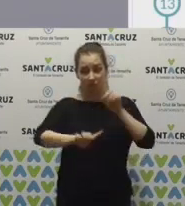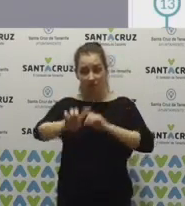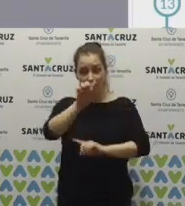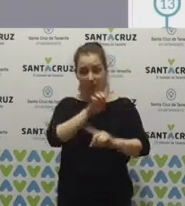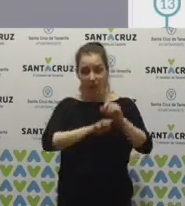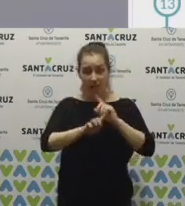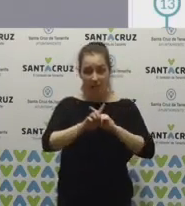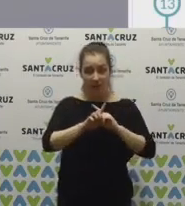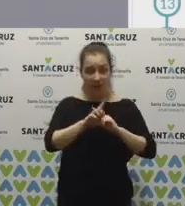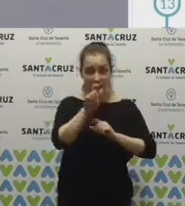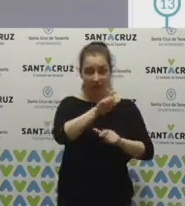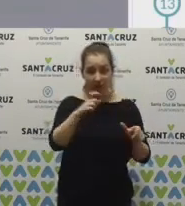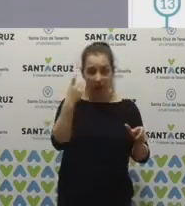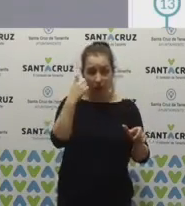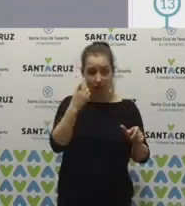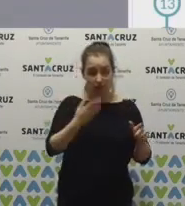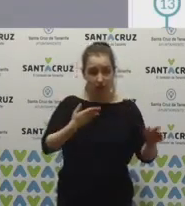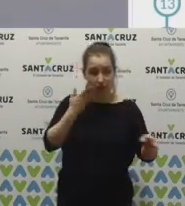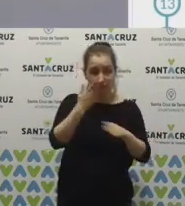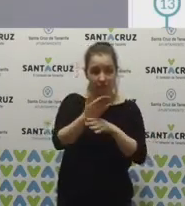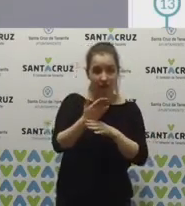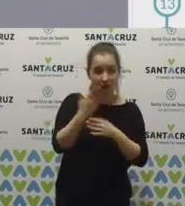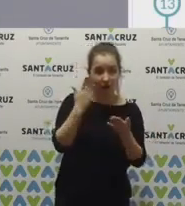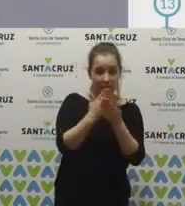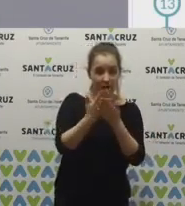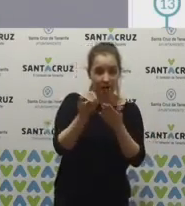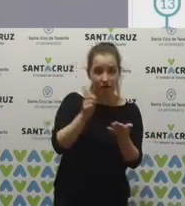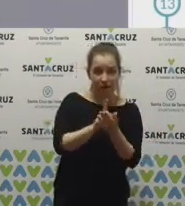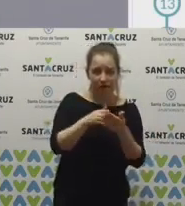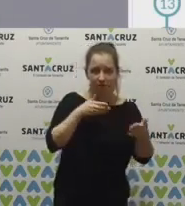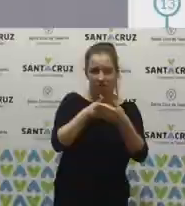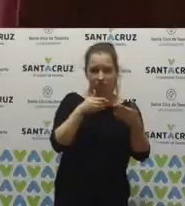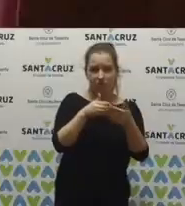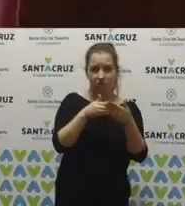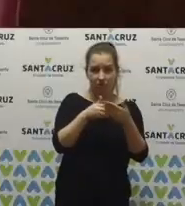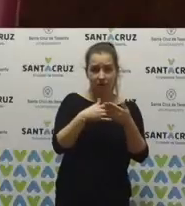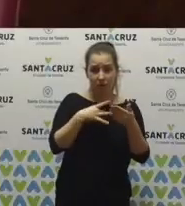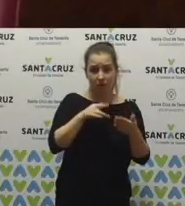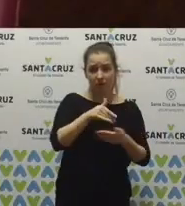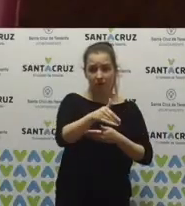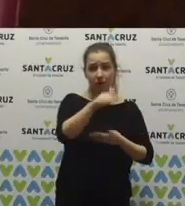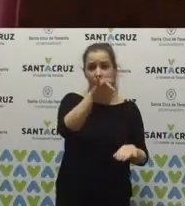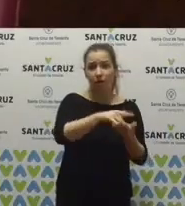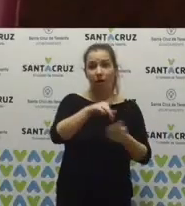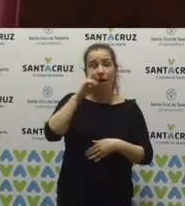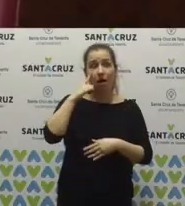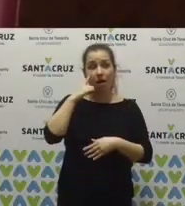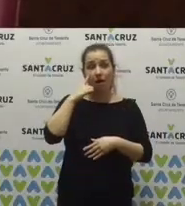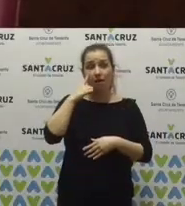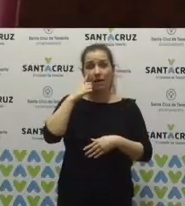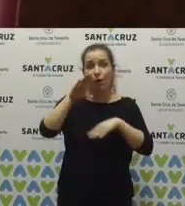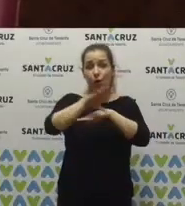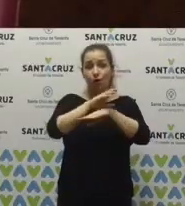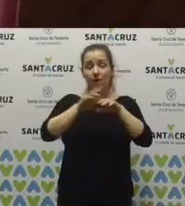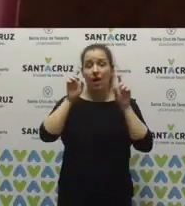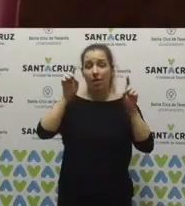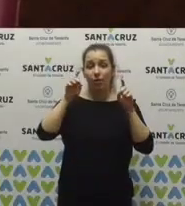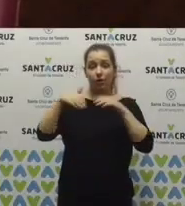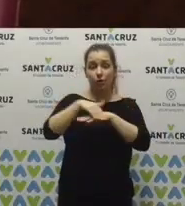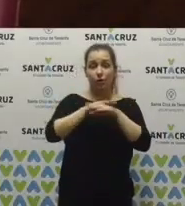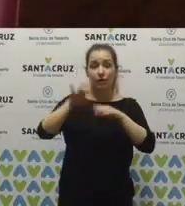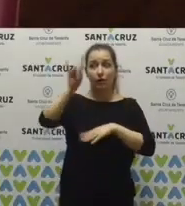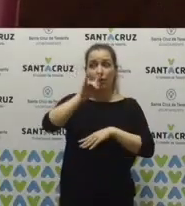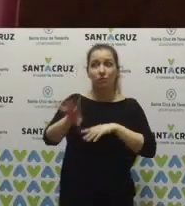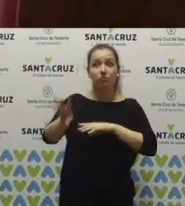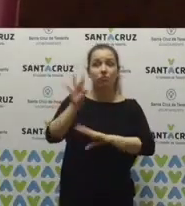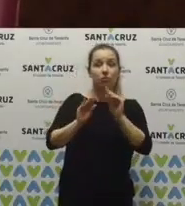volver a clases las habrá vamos a ver qué sistema se decide por parte de la consejería de educación en el gobierno de canarias pero cualquiera de